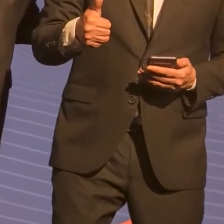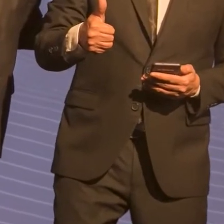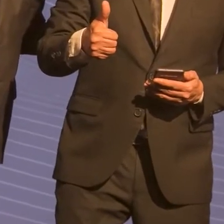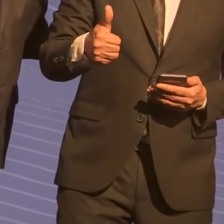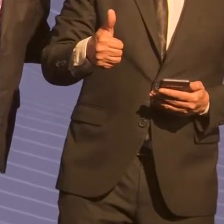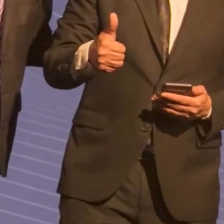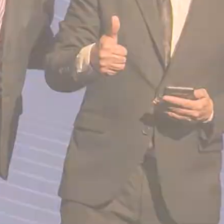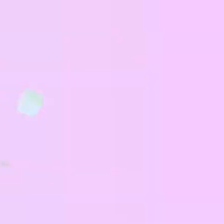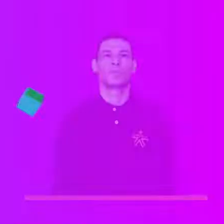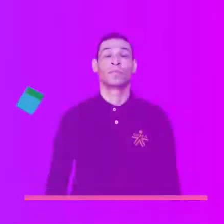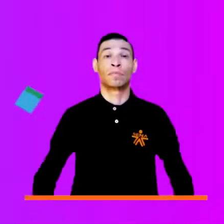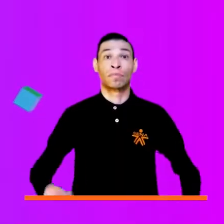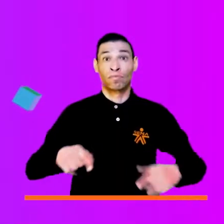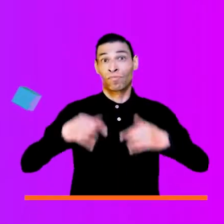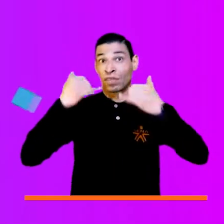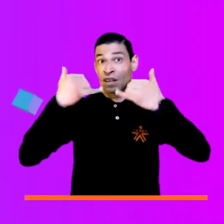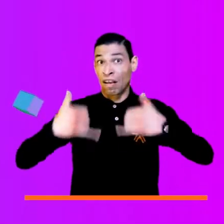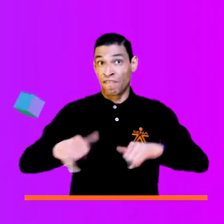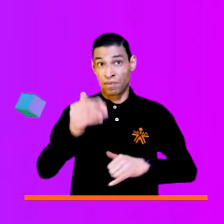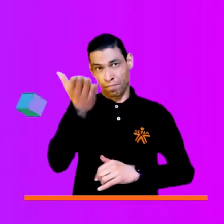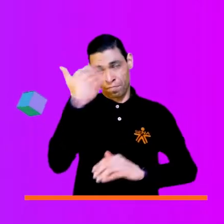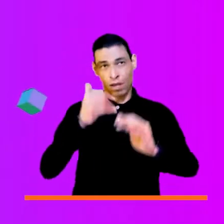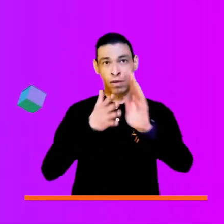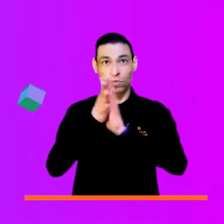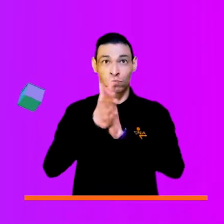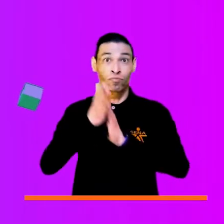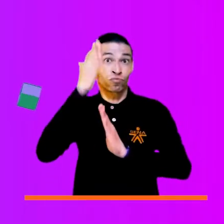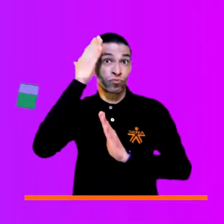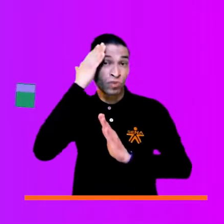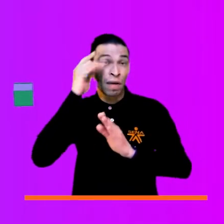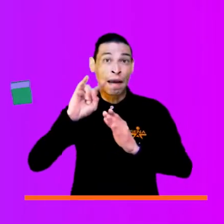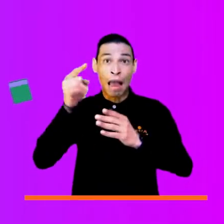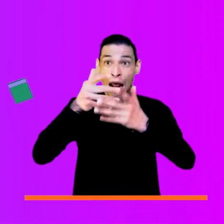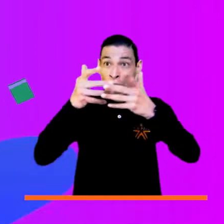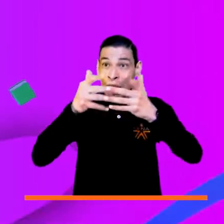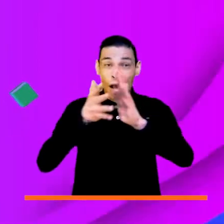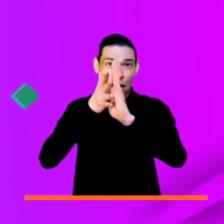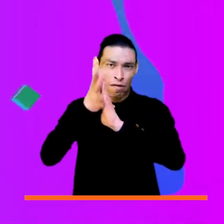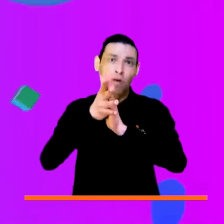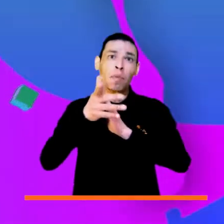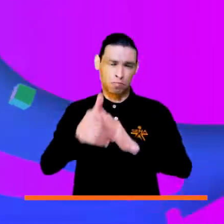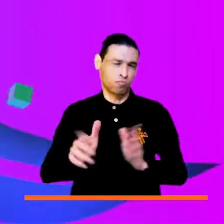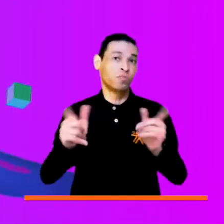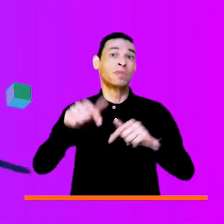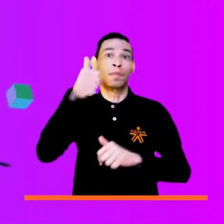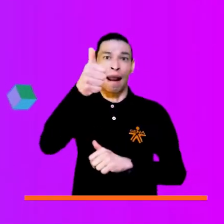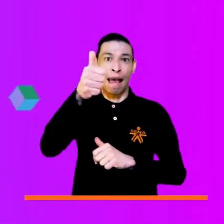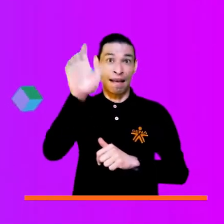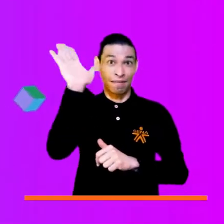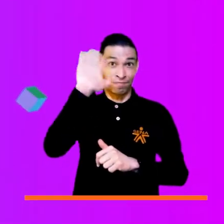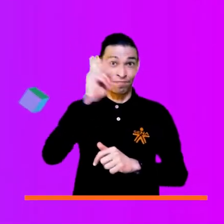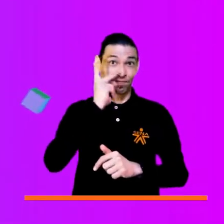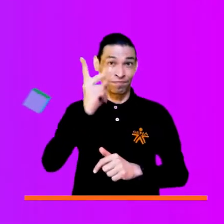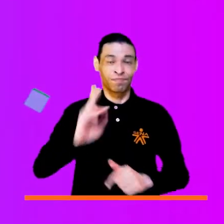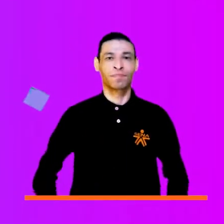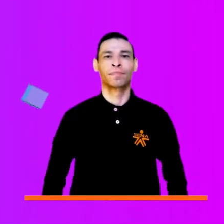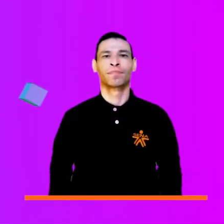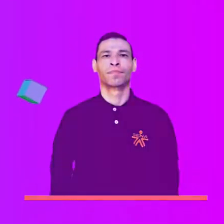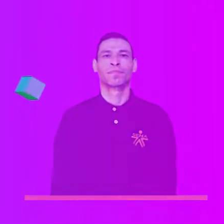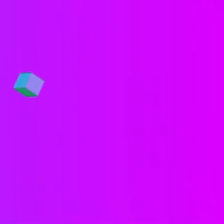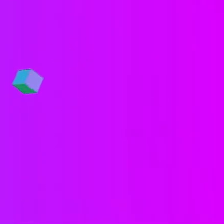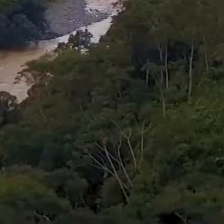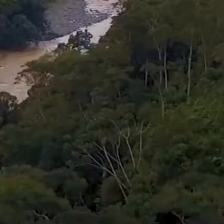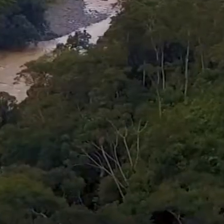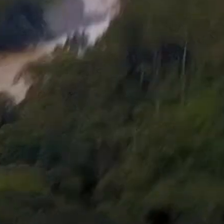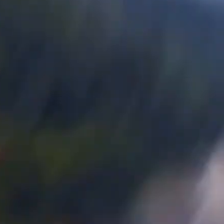de aliento. Hasta aquí esta emisión de Venga Le Cuento. No olviden dejarnos sus comentarios y regalarnos sus likes. ¡Hasta